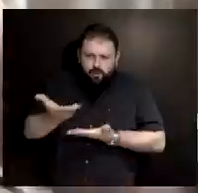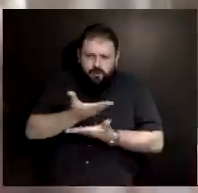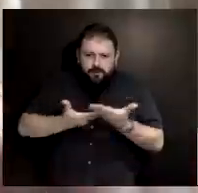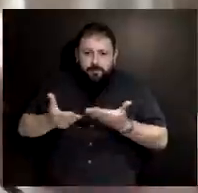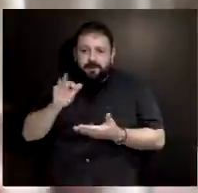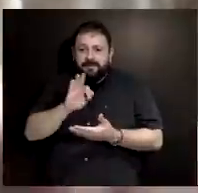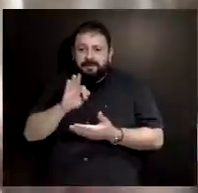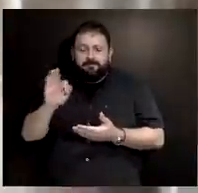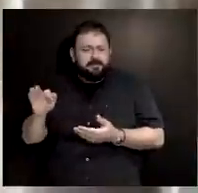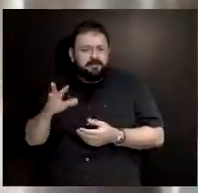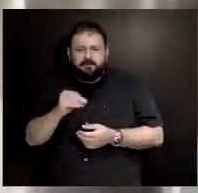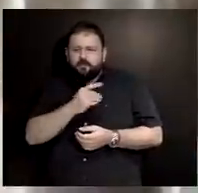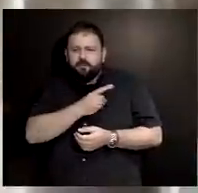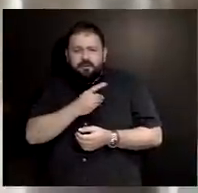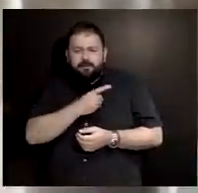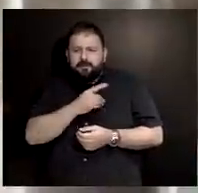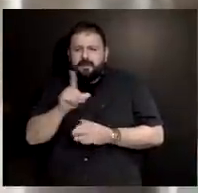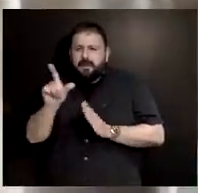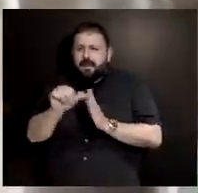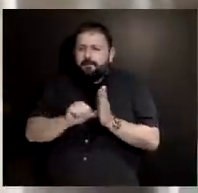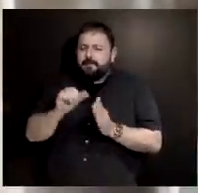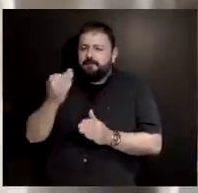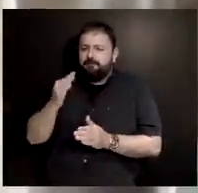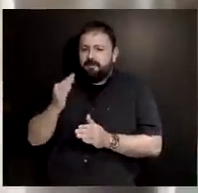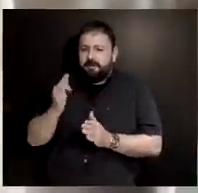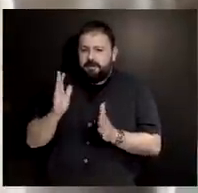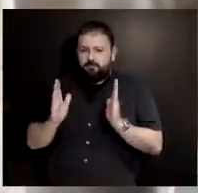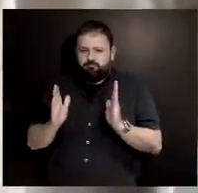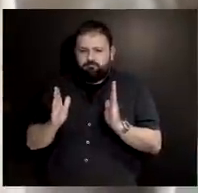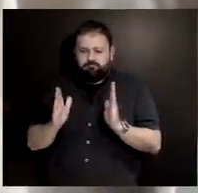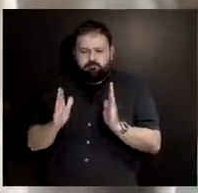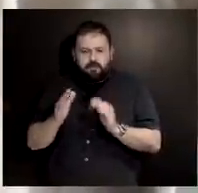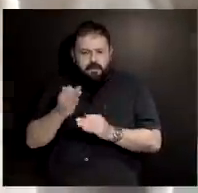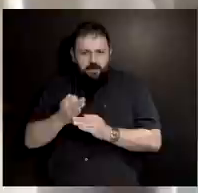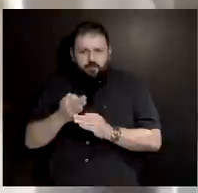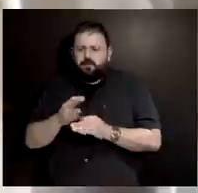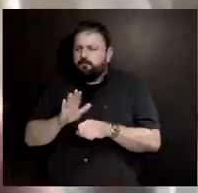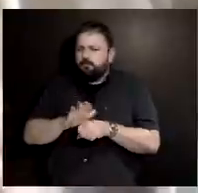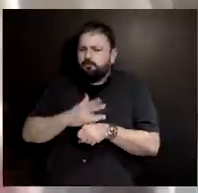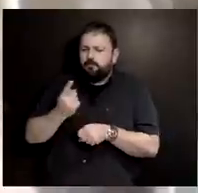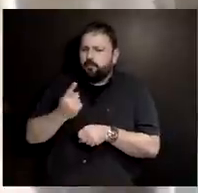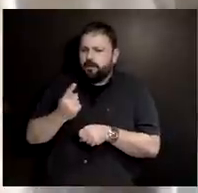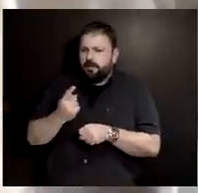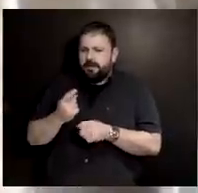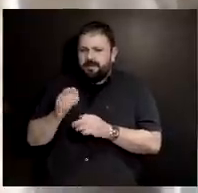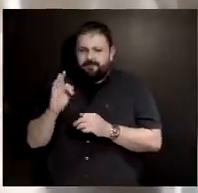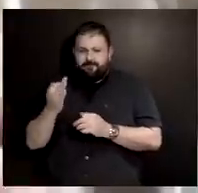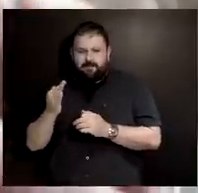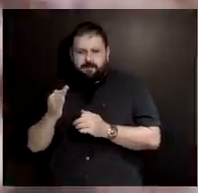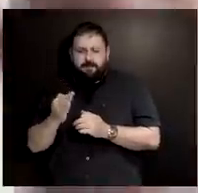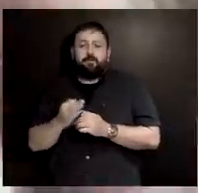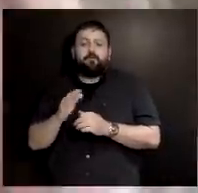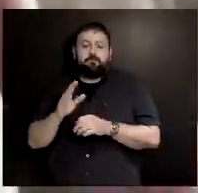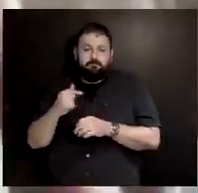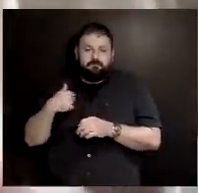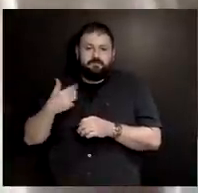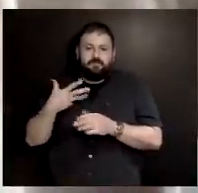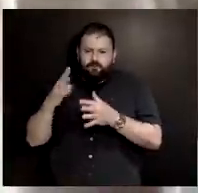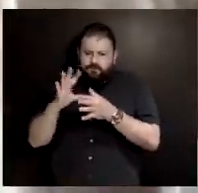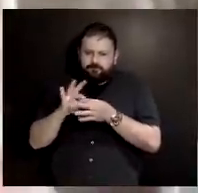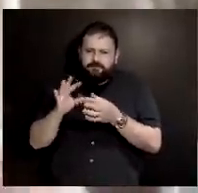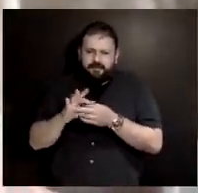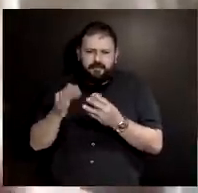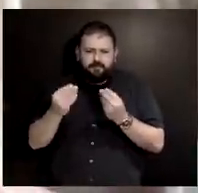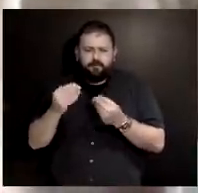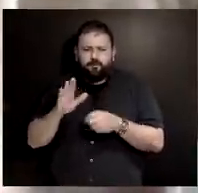fechas solamente del mes de febrero por lo pronto. ¿Y por qué por lo pronto? Bueno, creo que no tengo que explicar mucho, porque